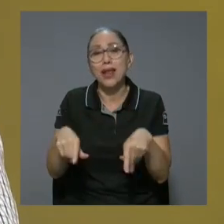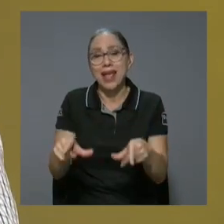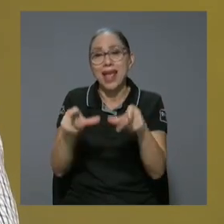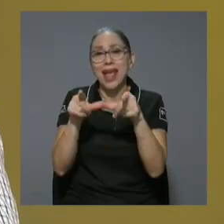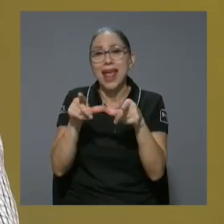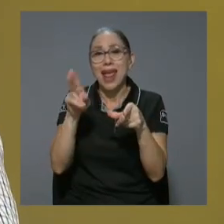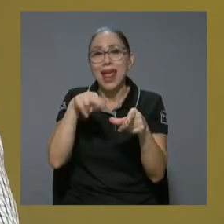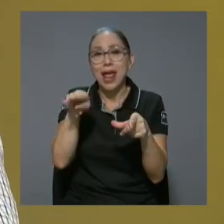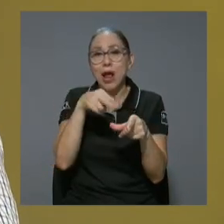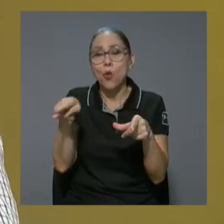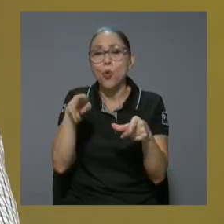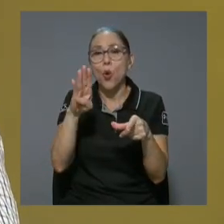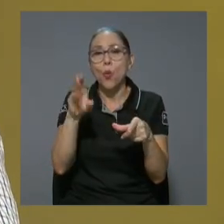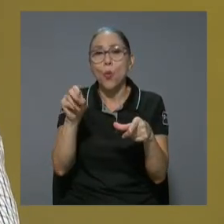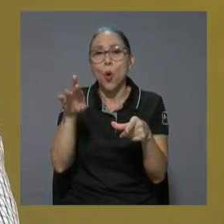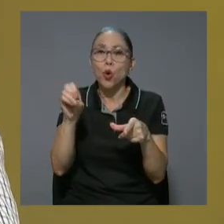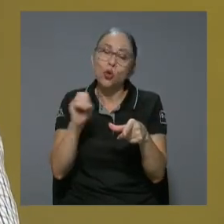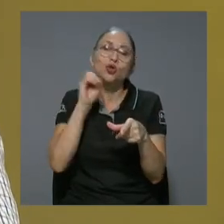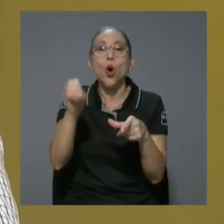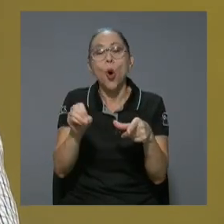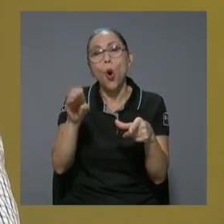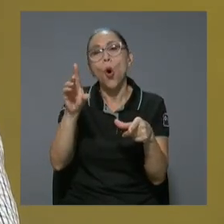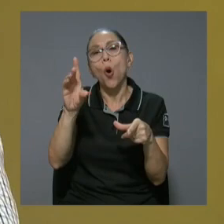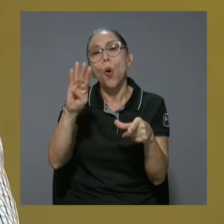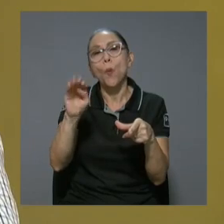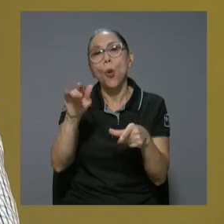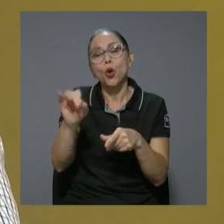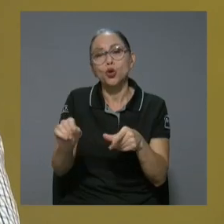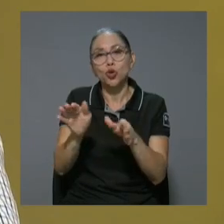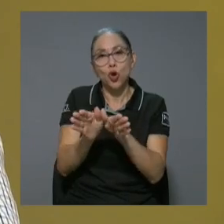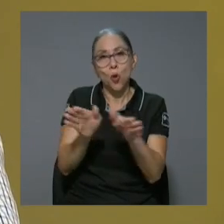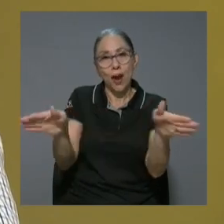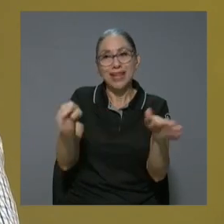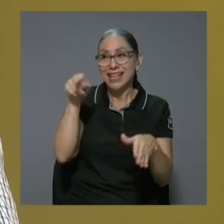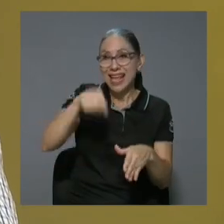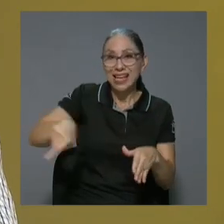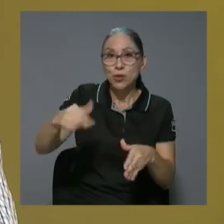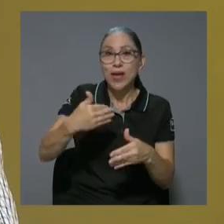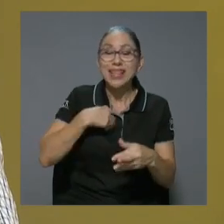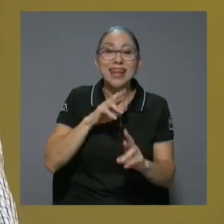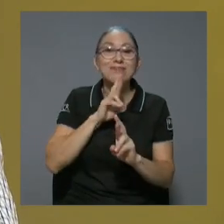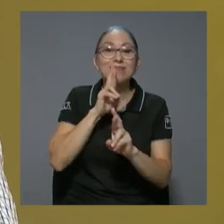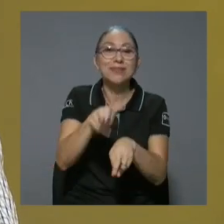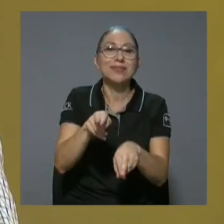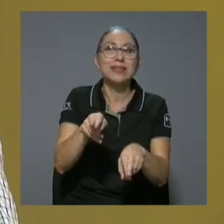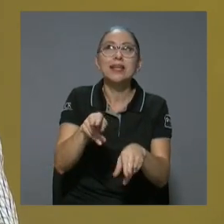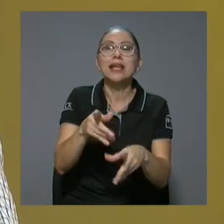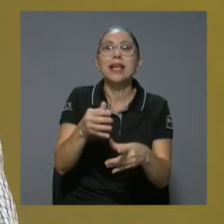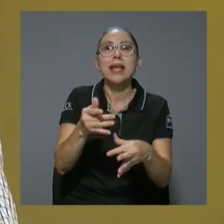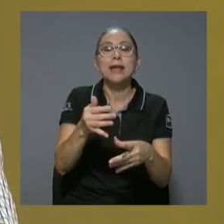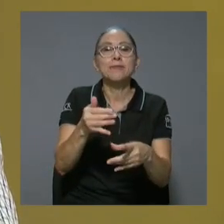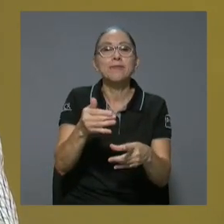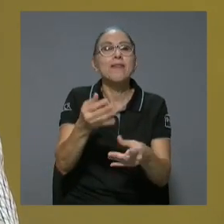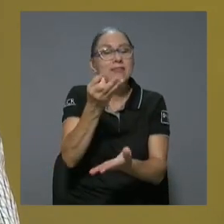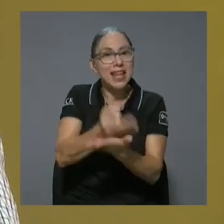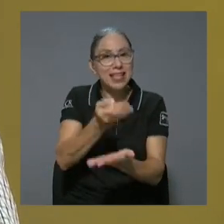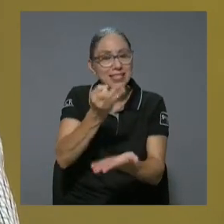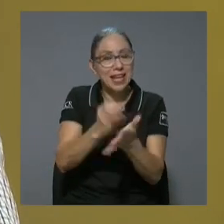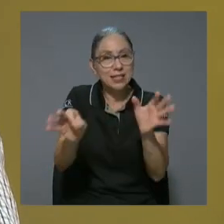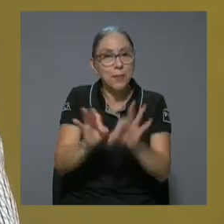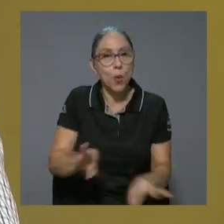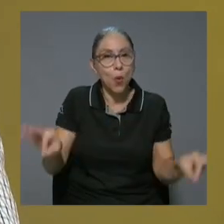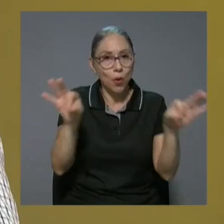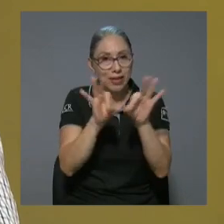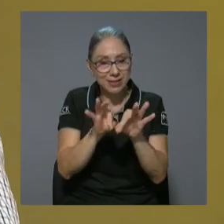¿no? Eso va a tener implicaciones cambiarias, tal vez no cambiarias, sino implicaciones financieras